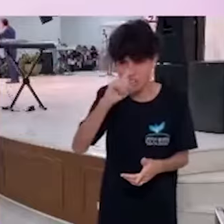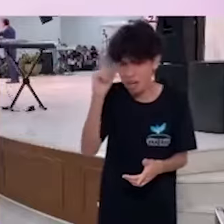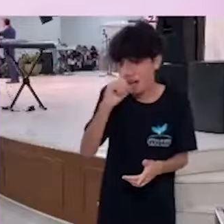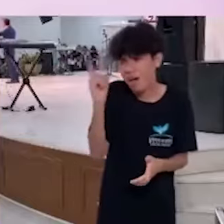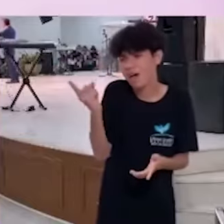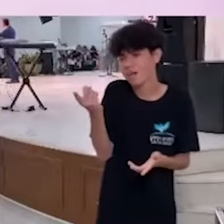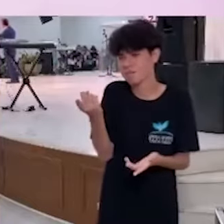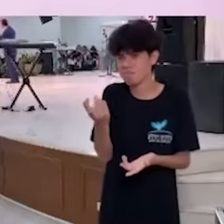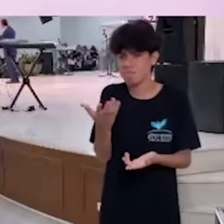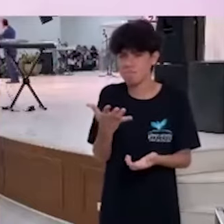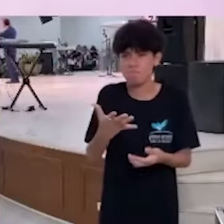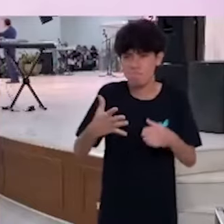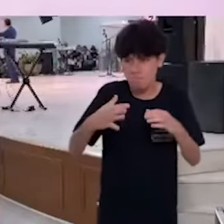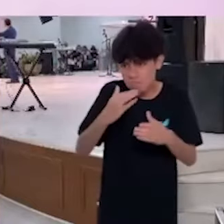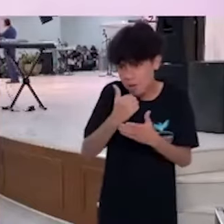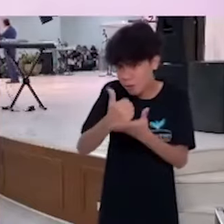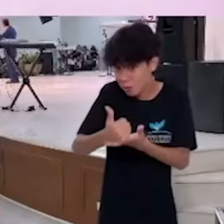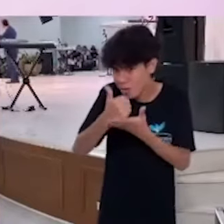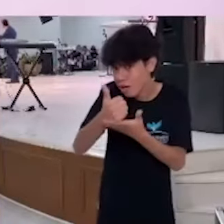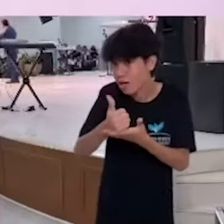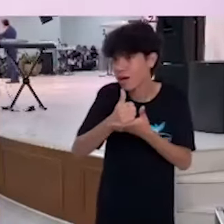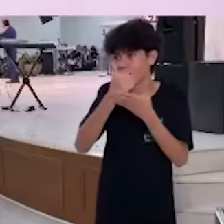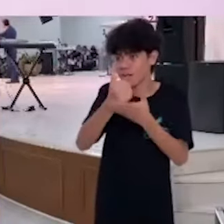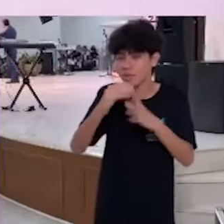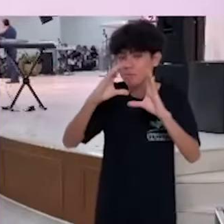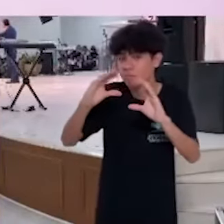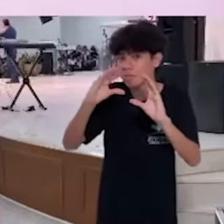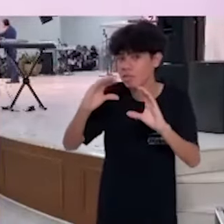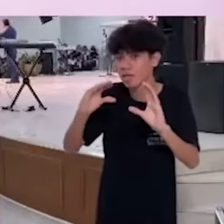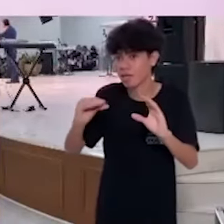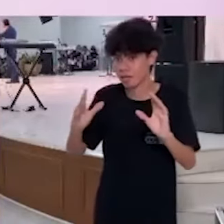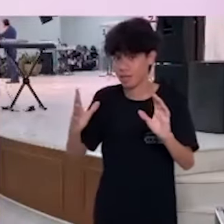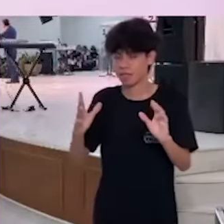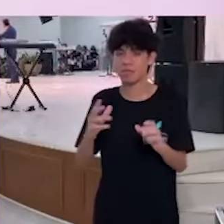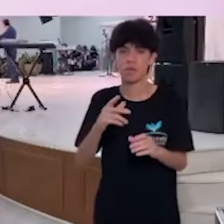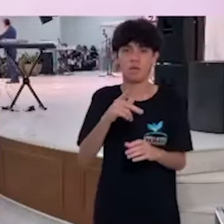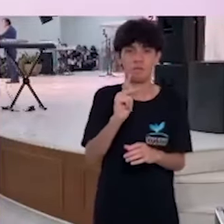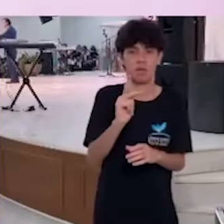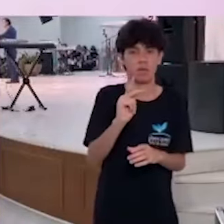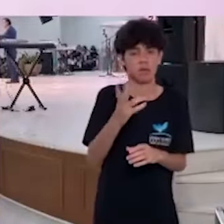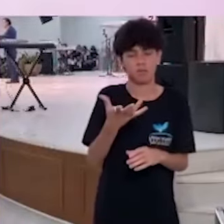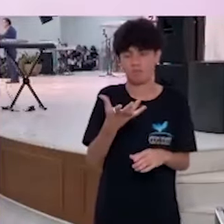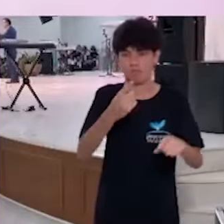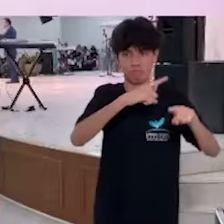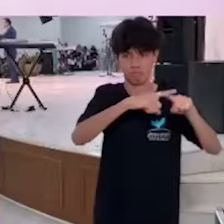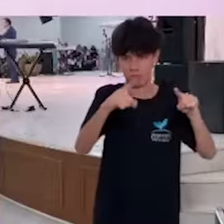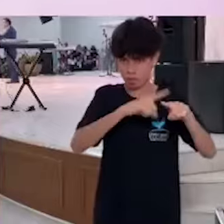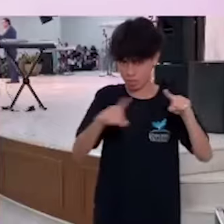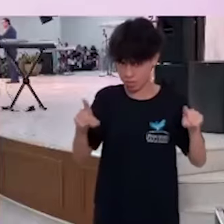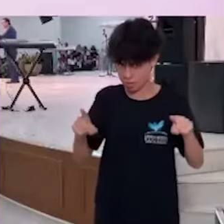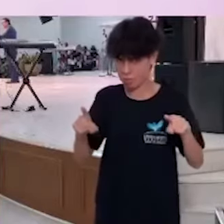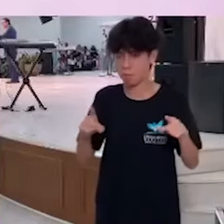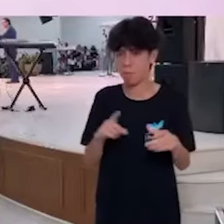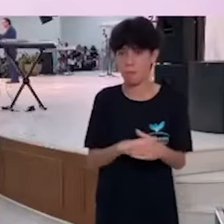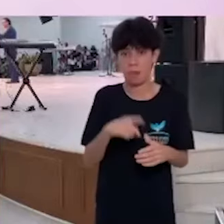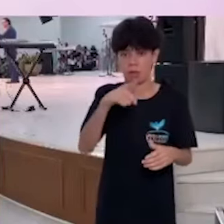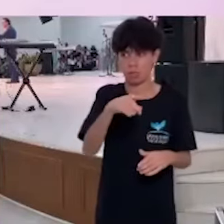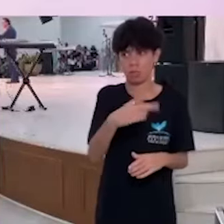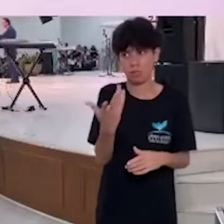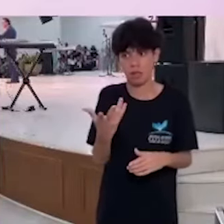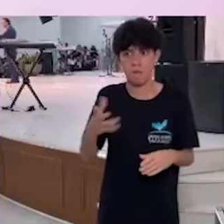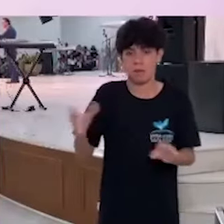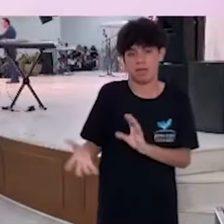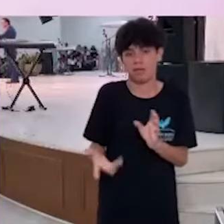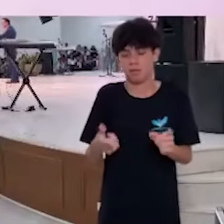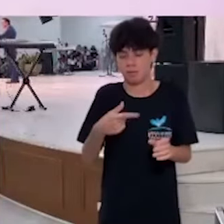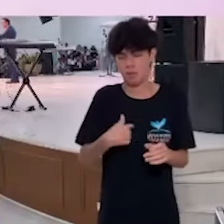a ministrarles, vamos a ayudarles, vamos a tomar un tiempo, ¿sí? Pero esa no es la razón para que entonces tú